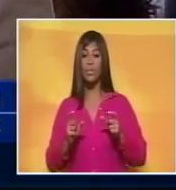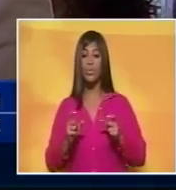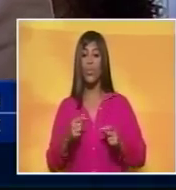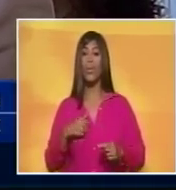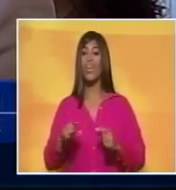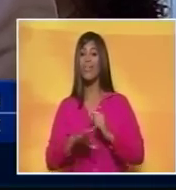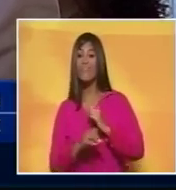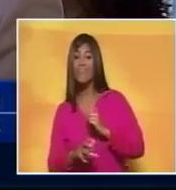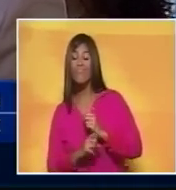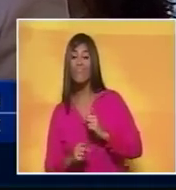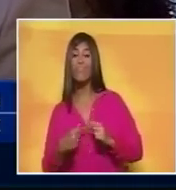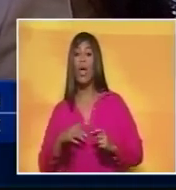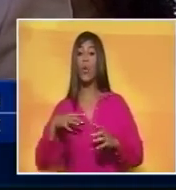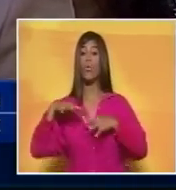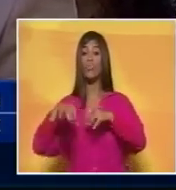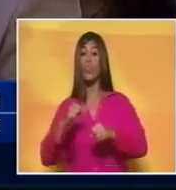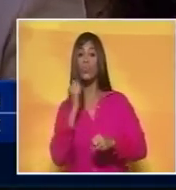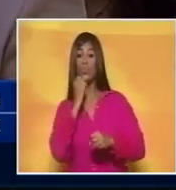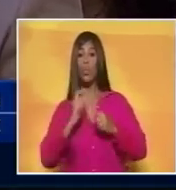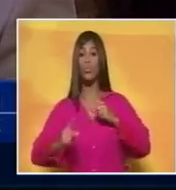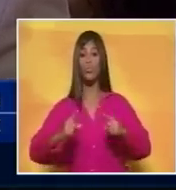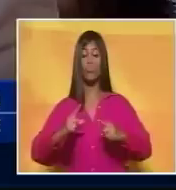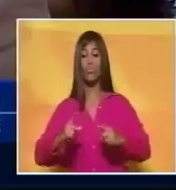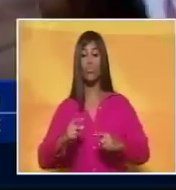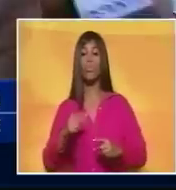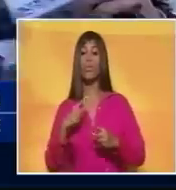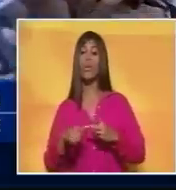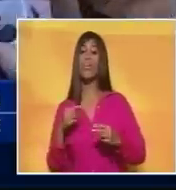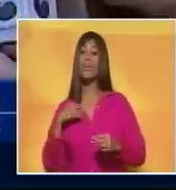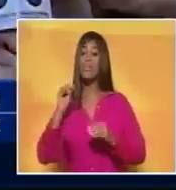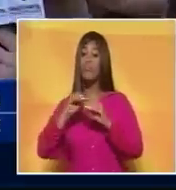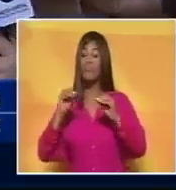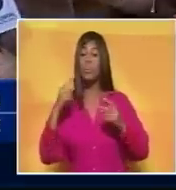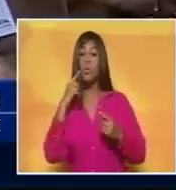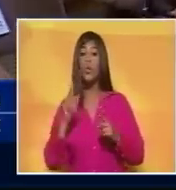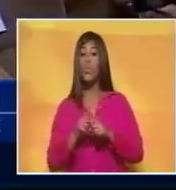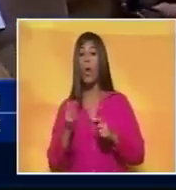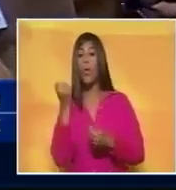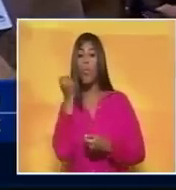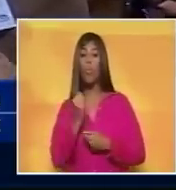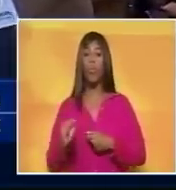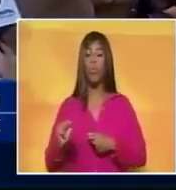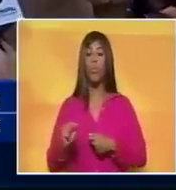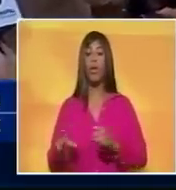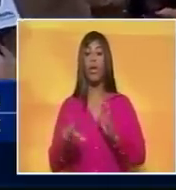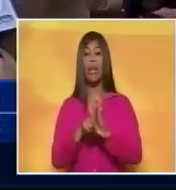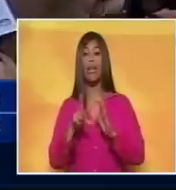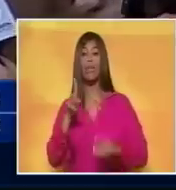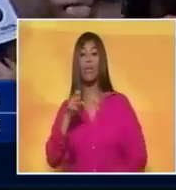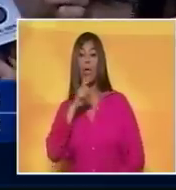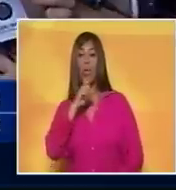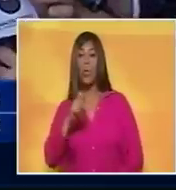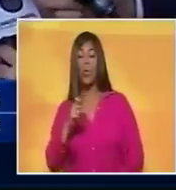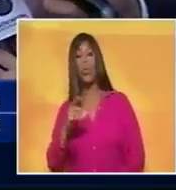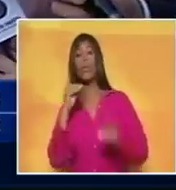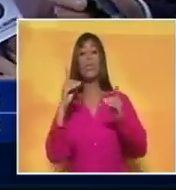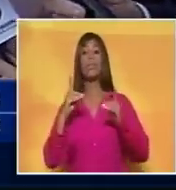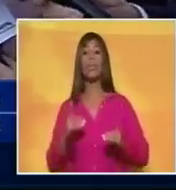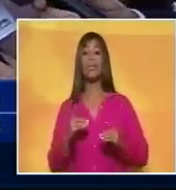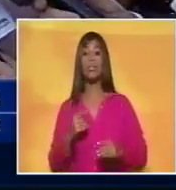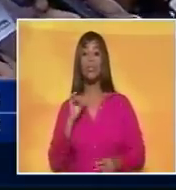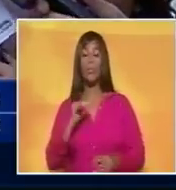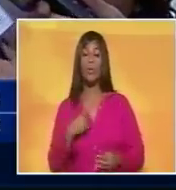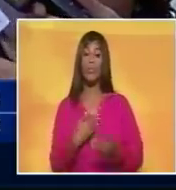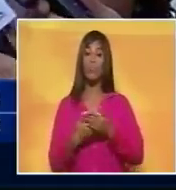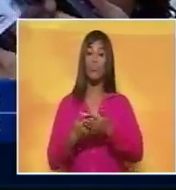para delinquir, usurpación de funciones, instigación pública a la desobediencia de las leyes y al odio. La decisión, con